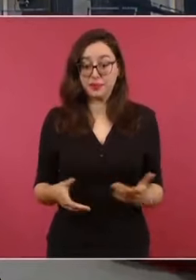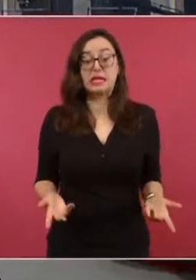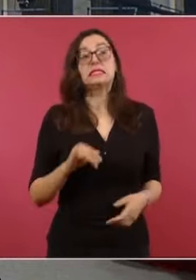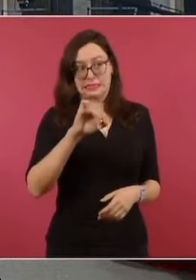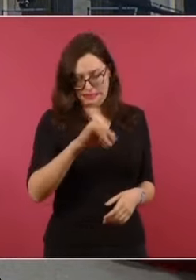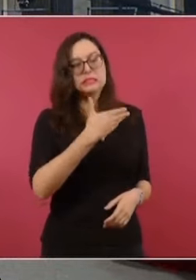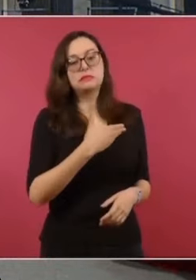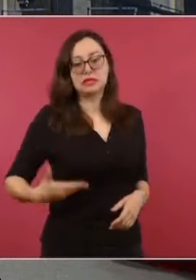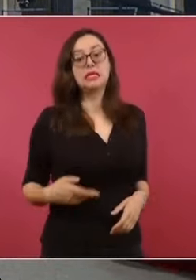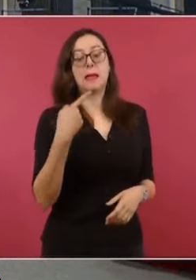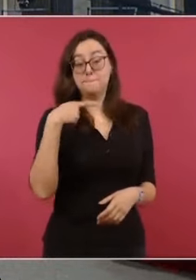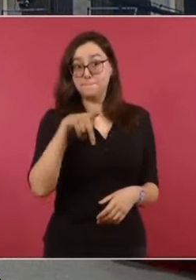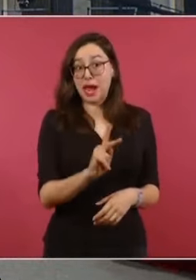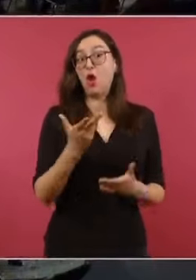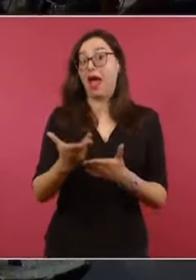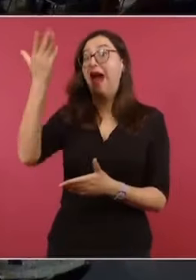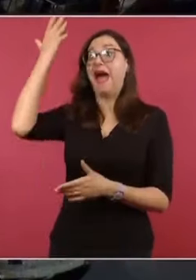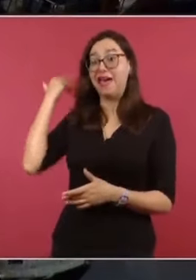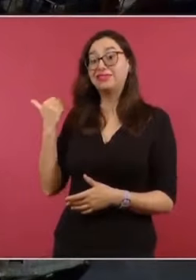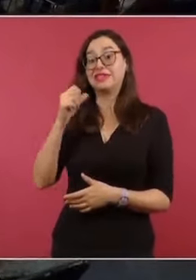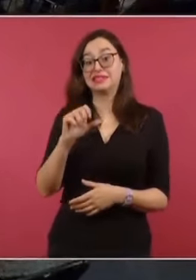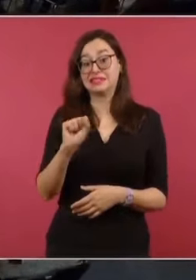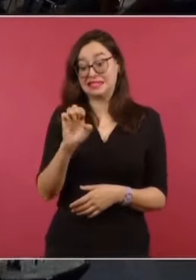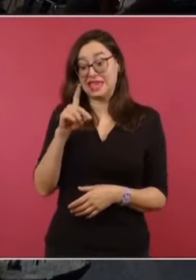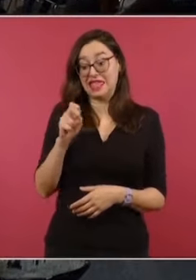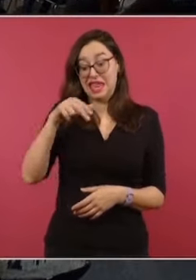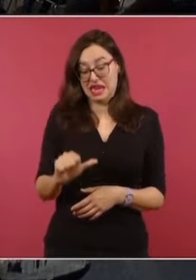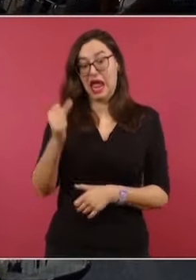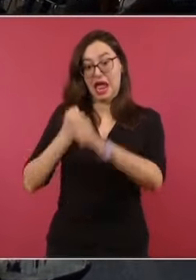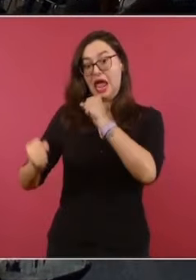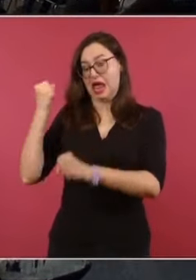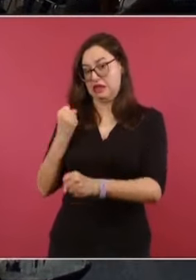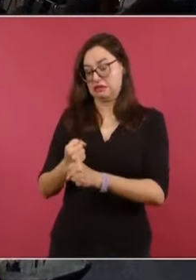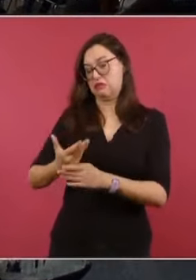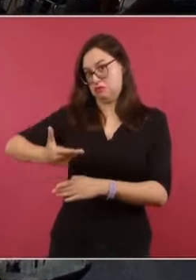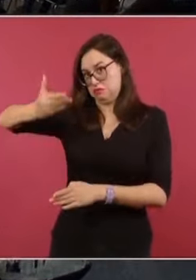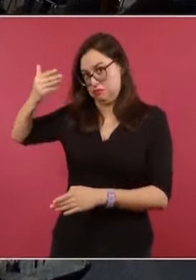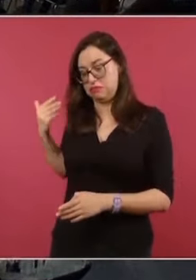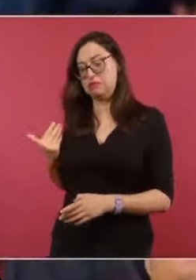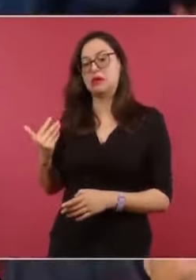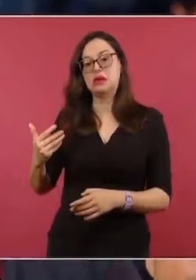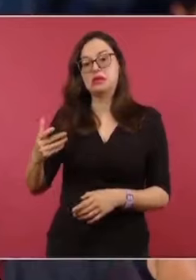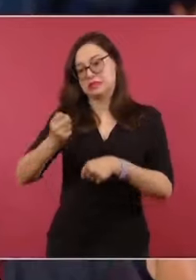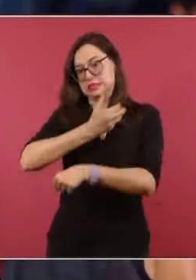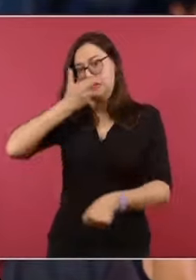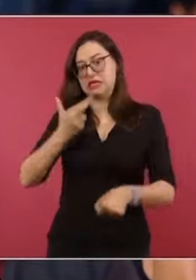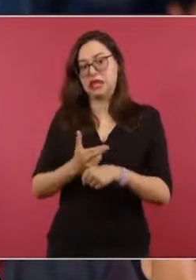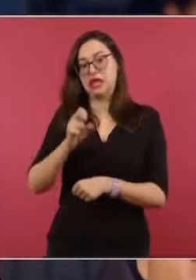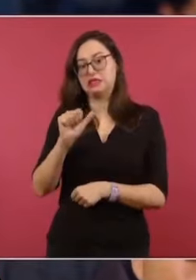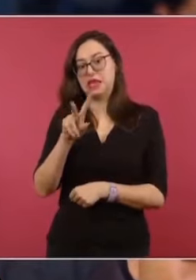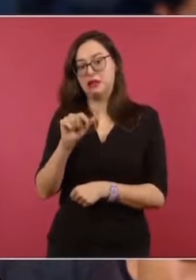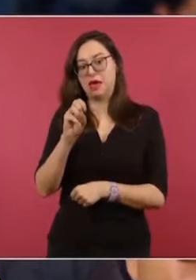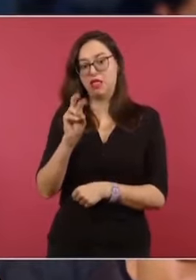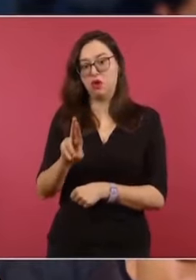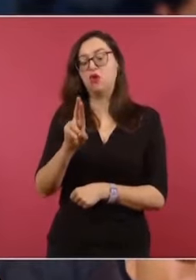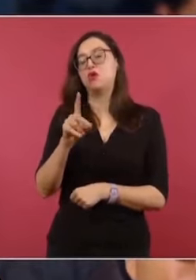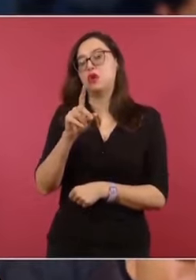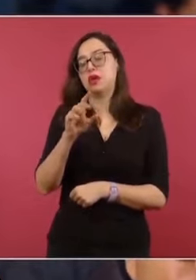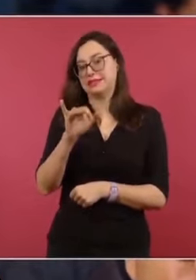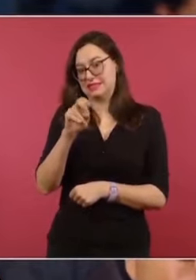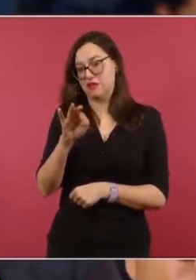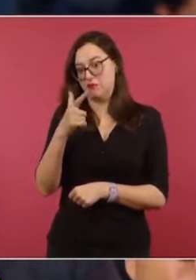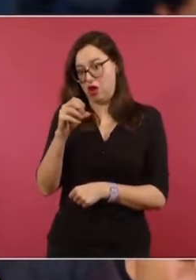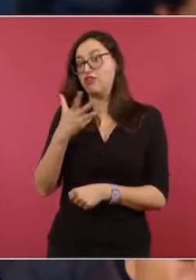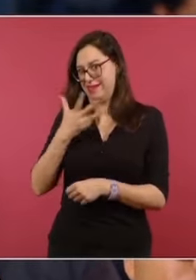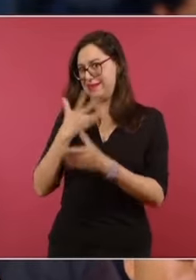en torno a que los datos que tuvo la Sedena incluso se tuvieron en tiempo real, es decir, bajo la responsabilidad del propio Salvador Cienfuegos, quien en ese momento era el secretario de la Defensa. Y que además hay algunos,